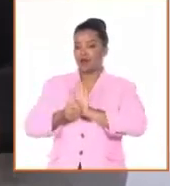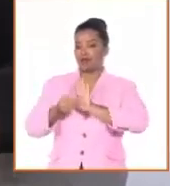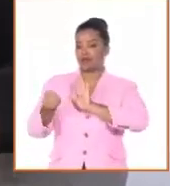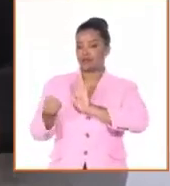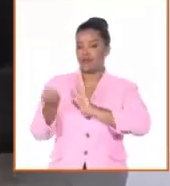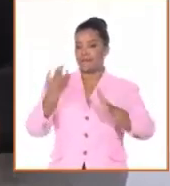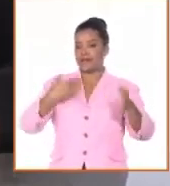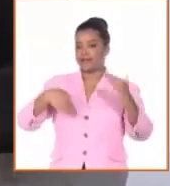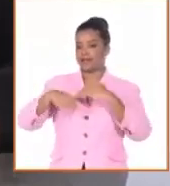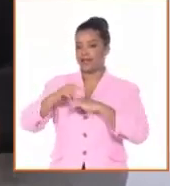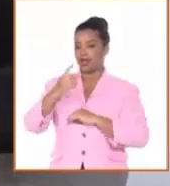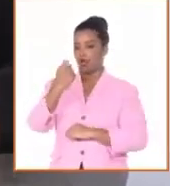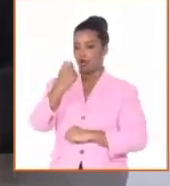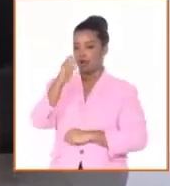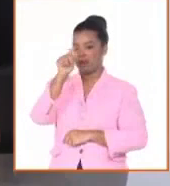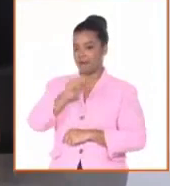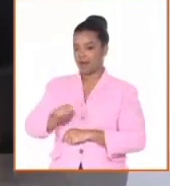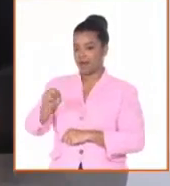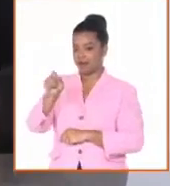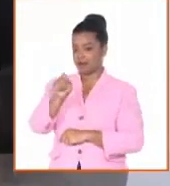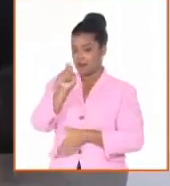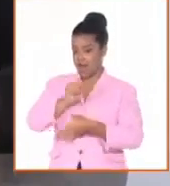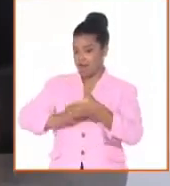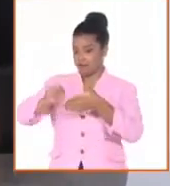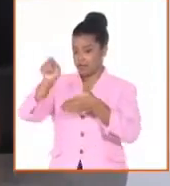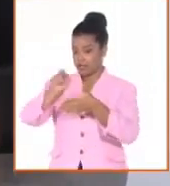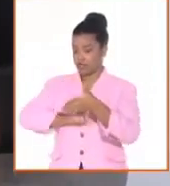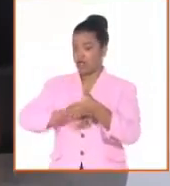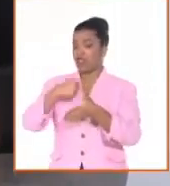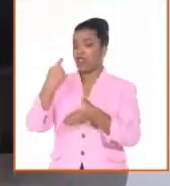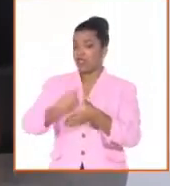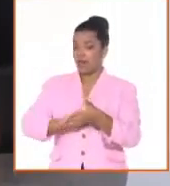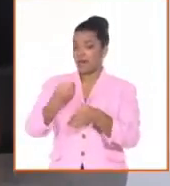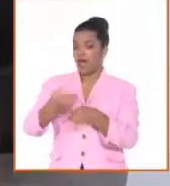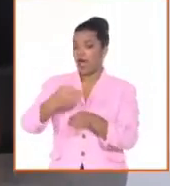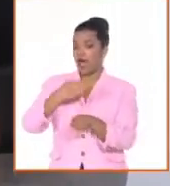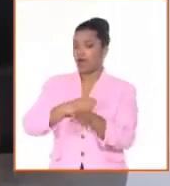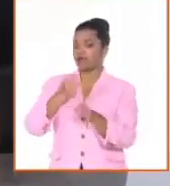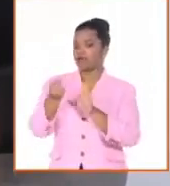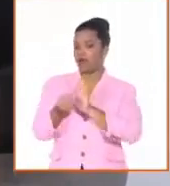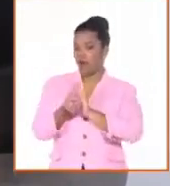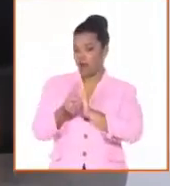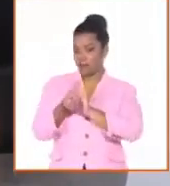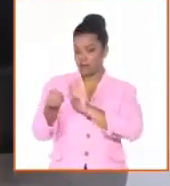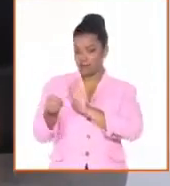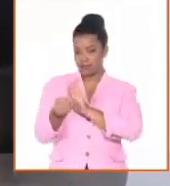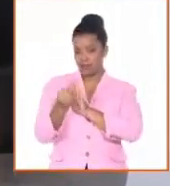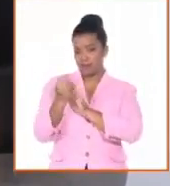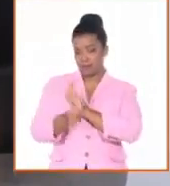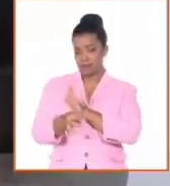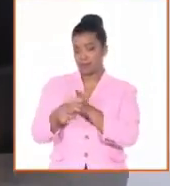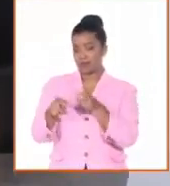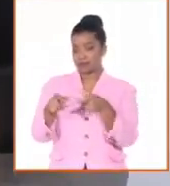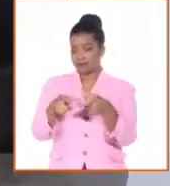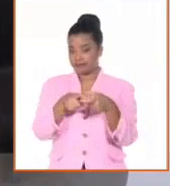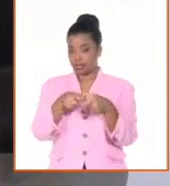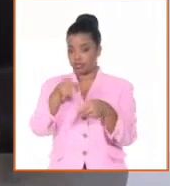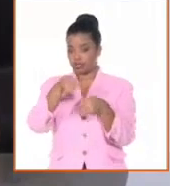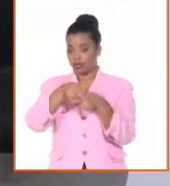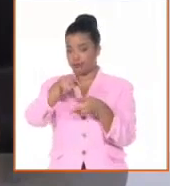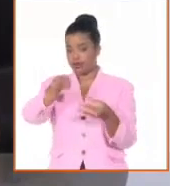de economía y planificación en cuanto a la aprobación no de este objeto social y a partir de la obtención